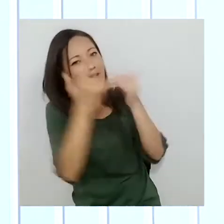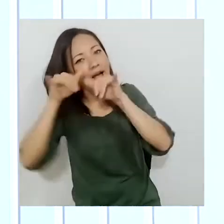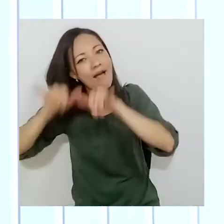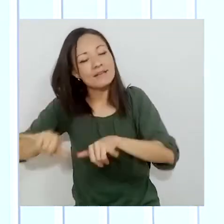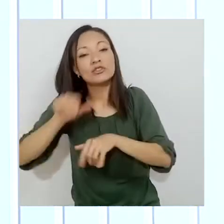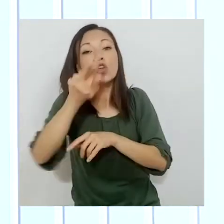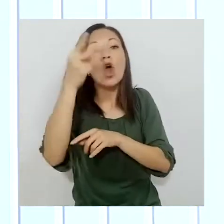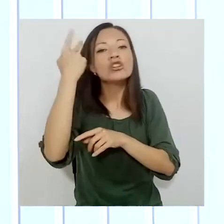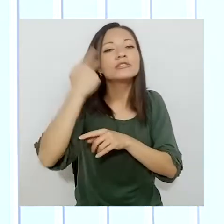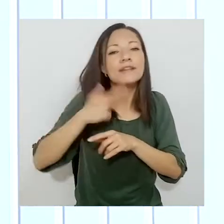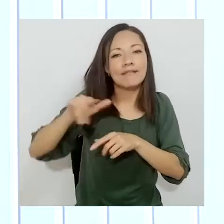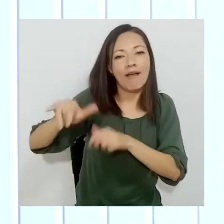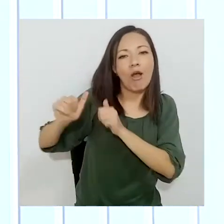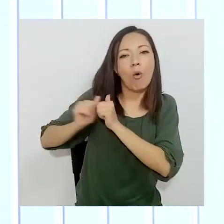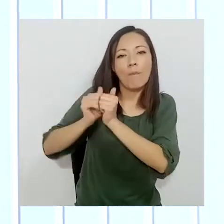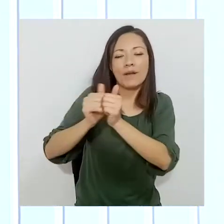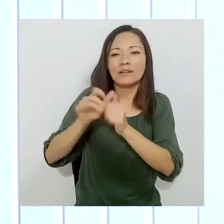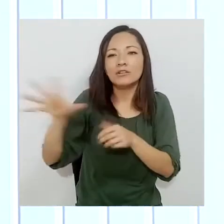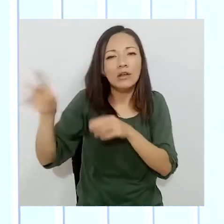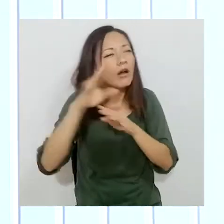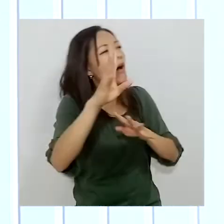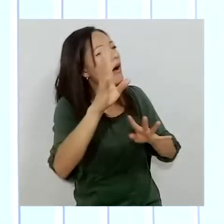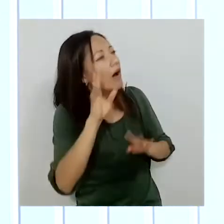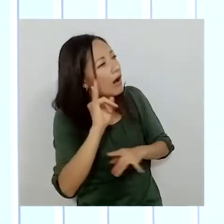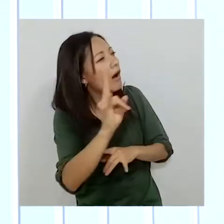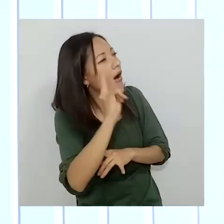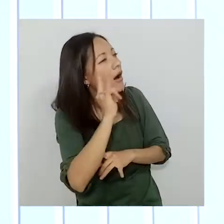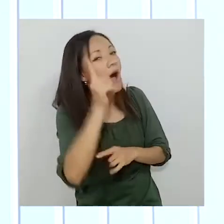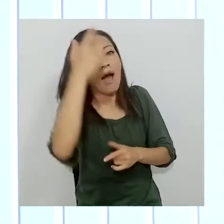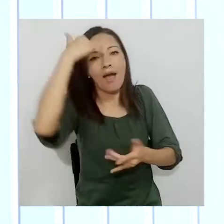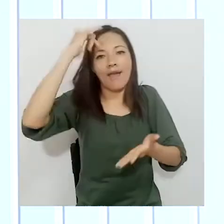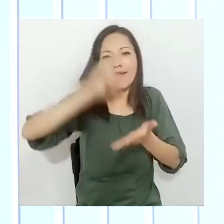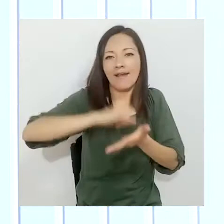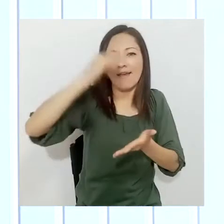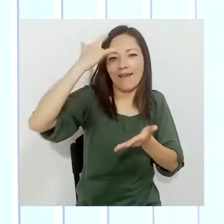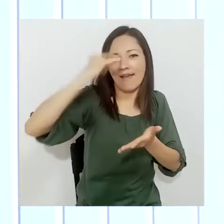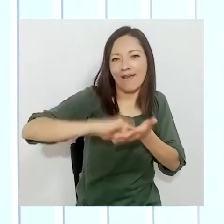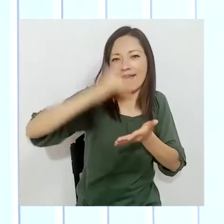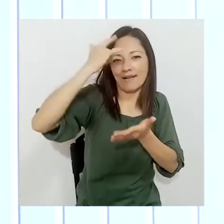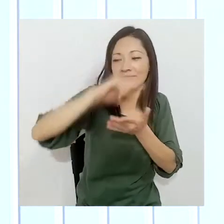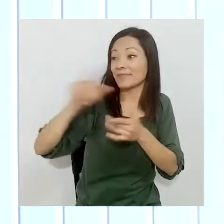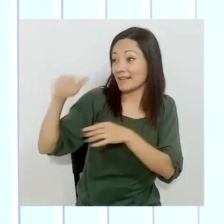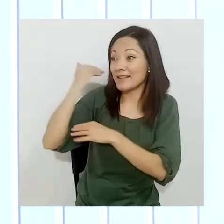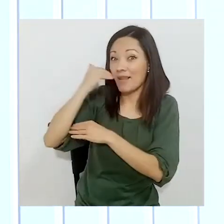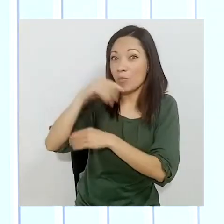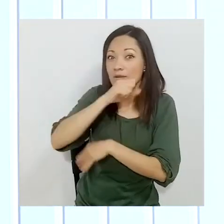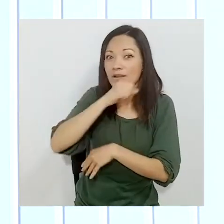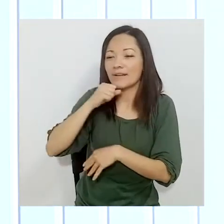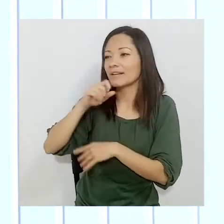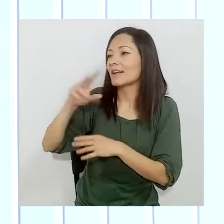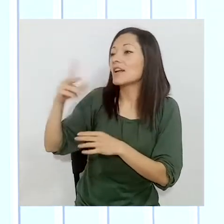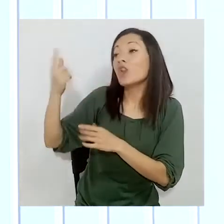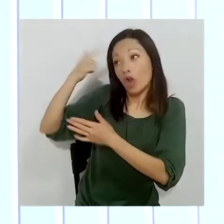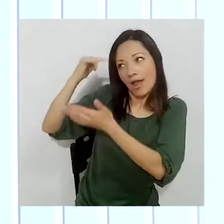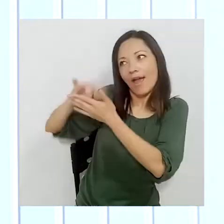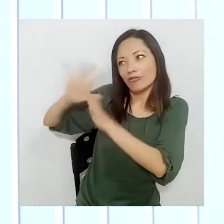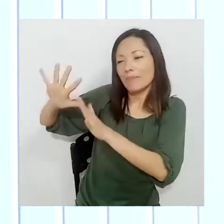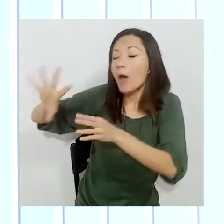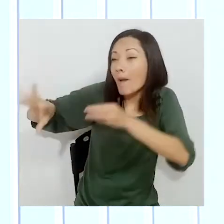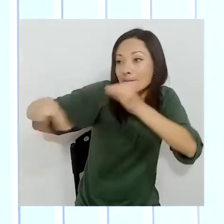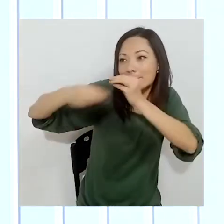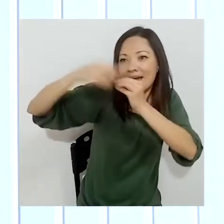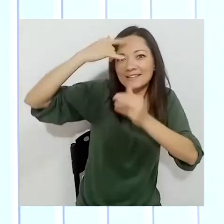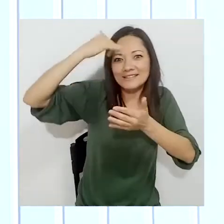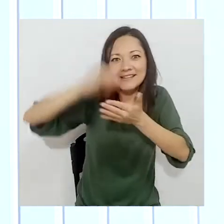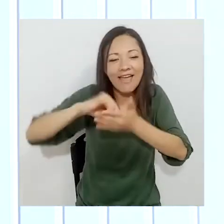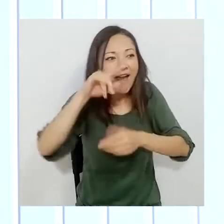quedó allí 2 días, y creyeron mucho más por la palabra de él, y decían a la mujer, ya no creemos solamente por tu dicho, porque